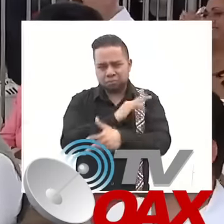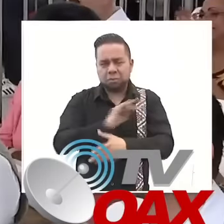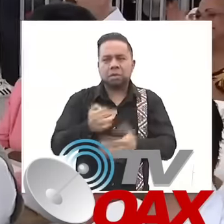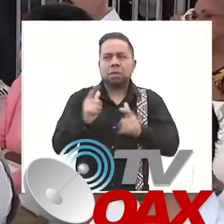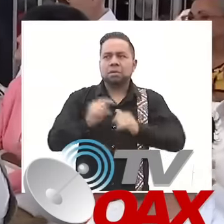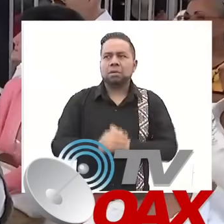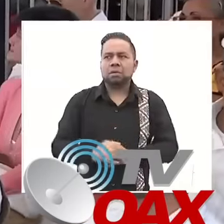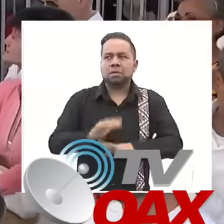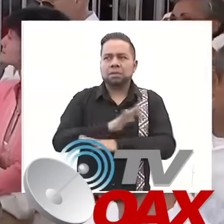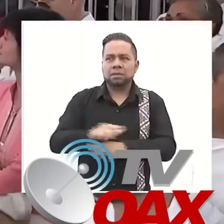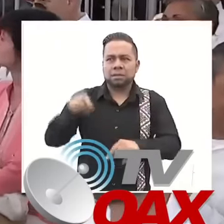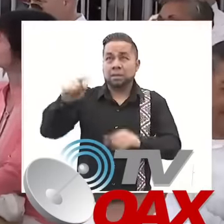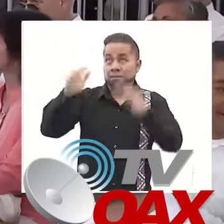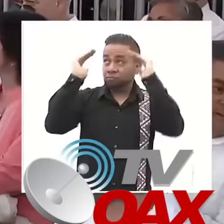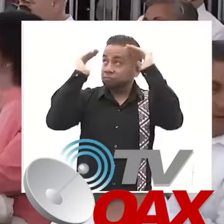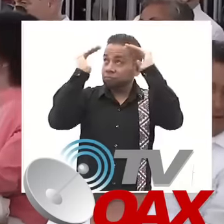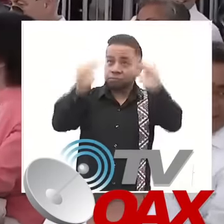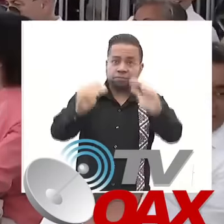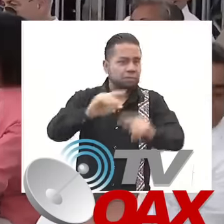Quitamos este tinglado